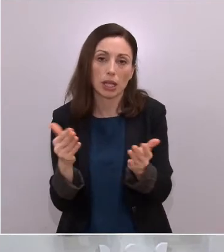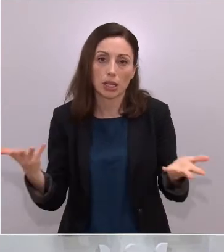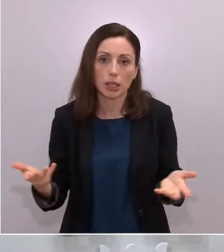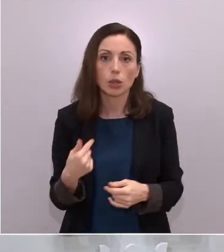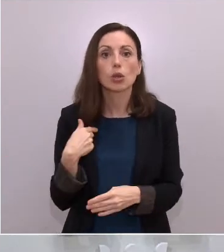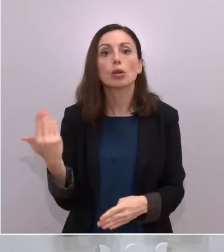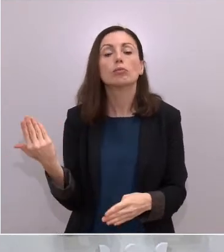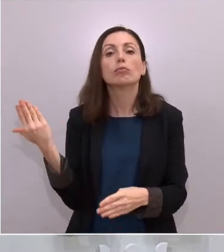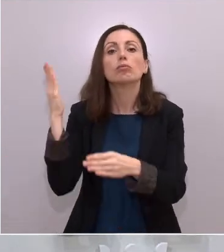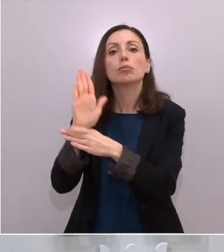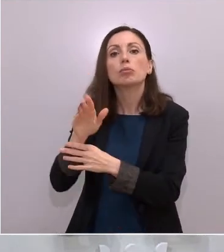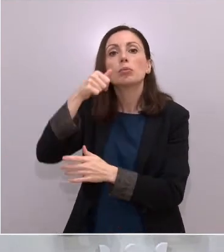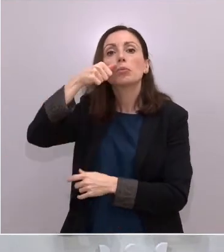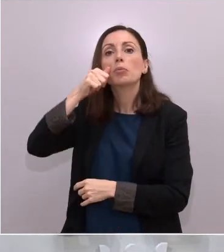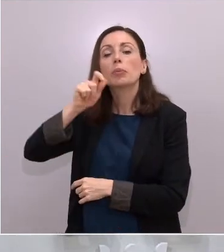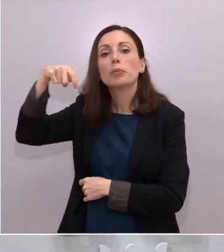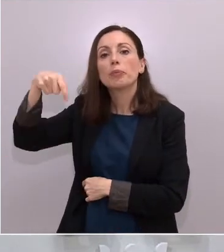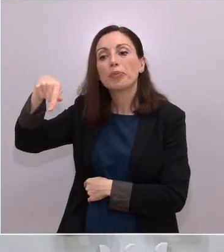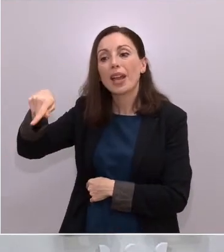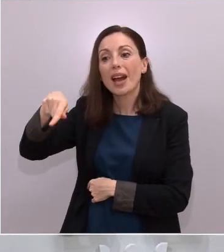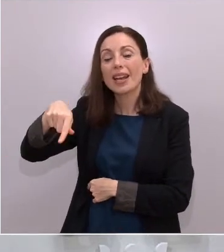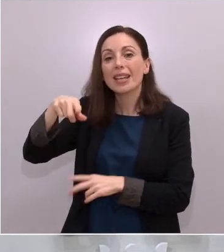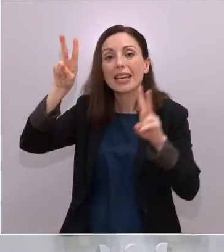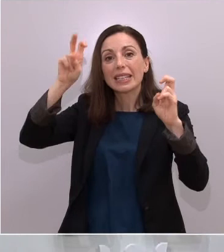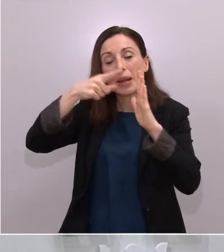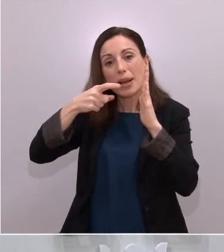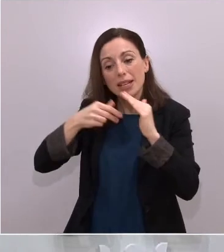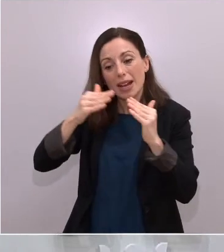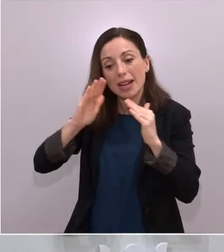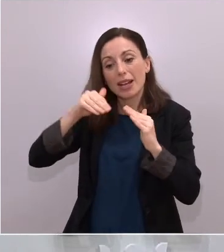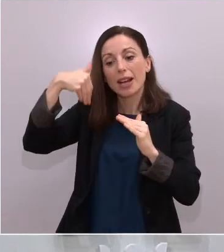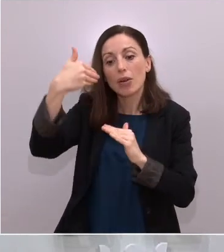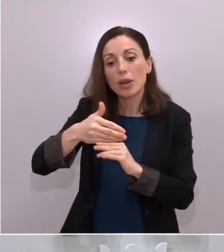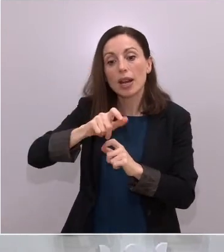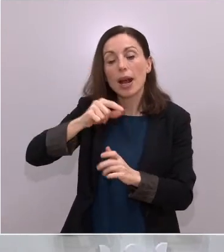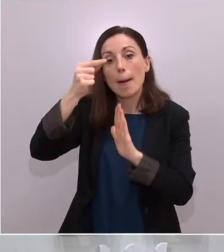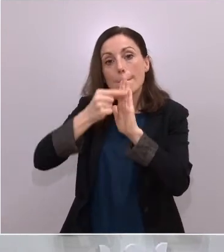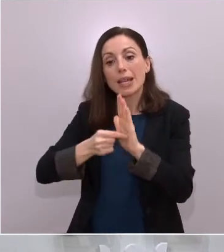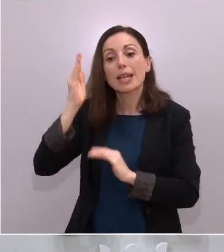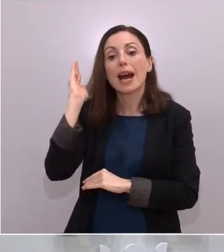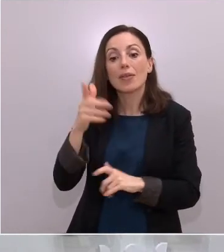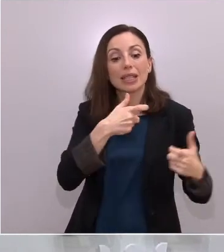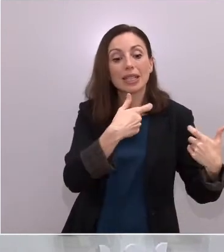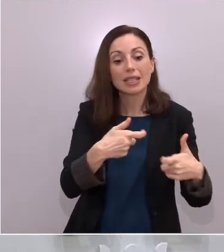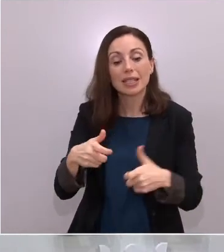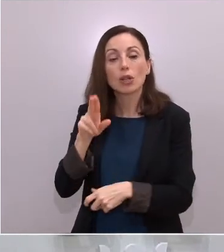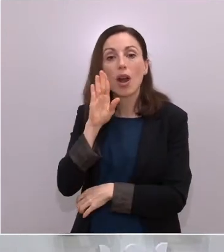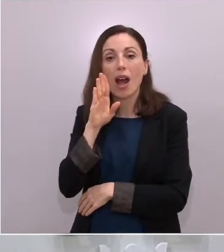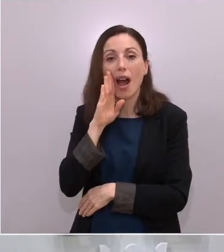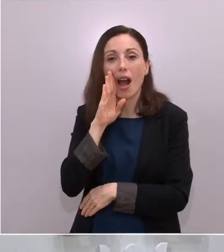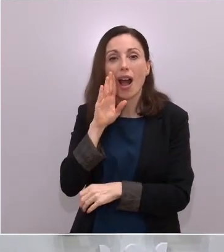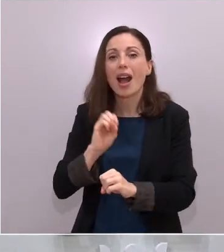al presidente Sánchez que en esa hoja de ruta, en esa desescalada, las medidas que afecten a este sector tienen que estar, por